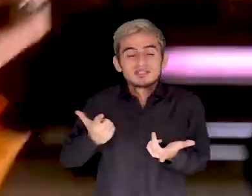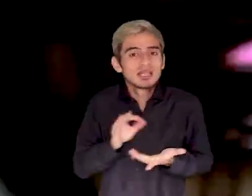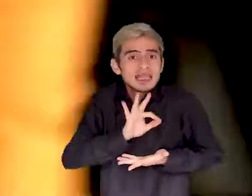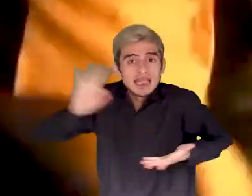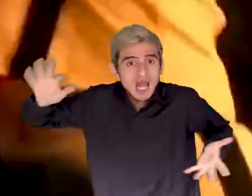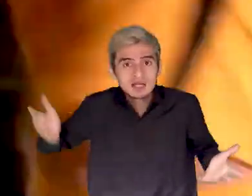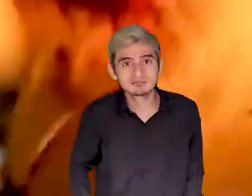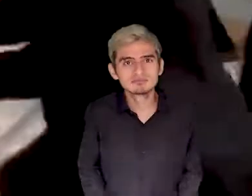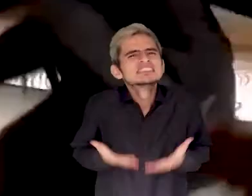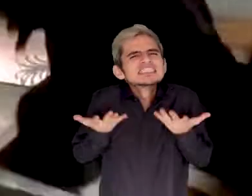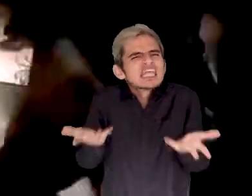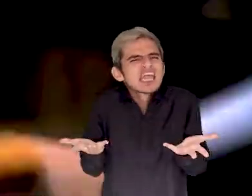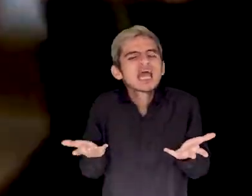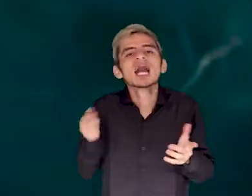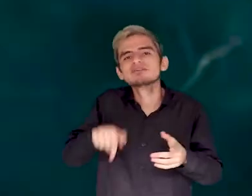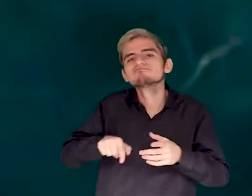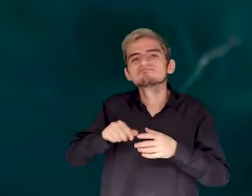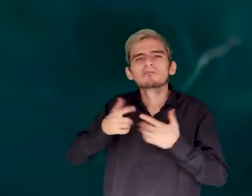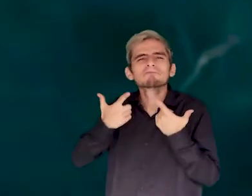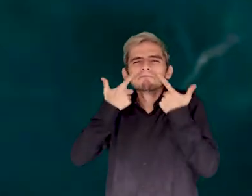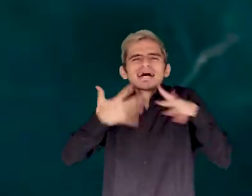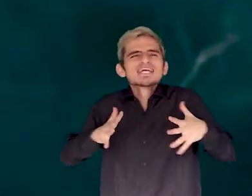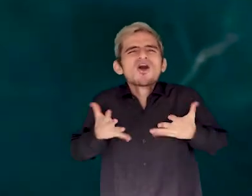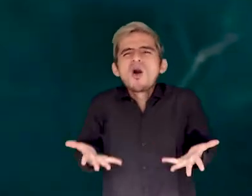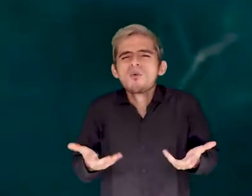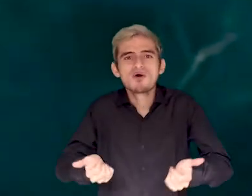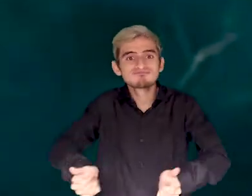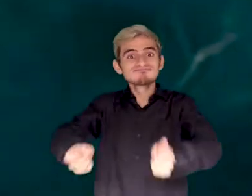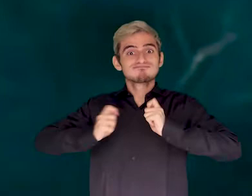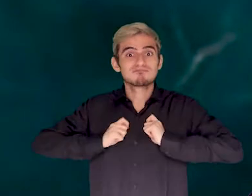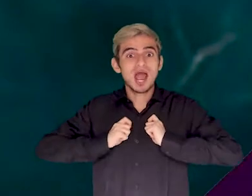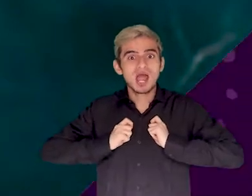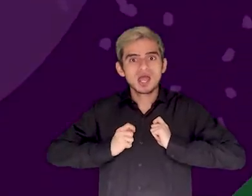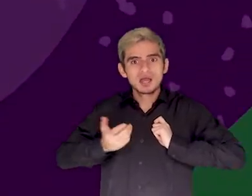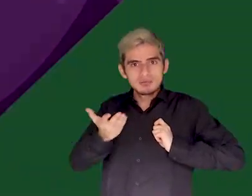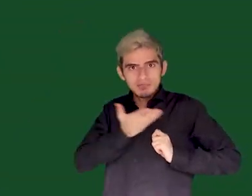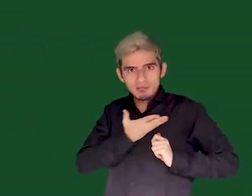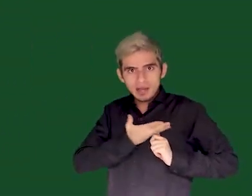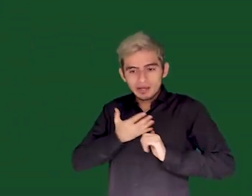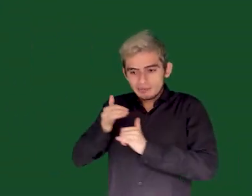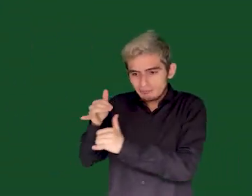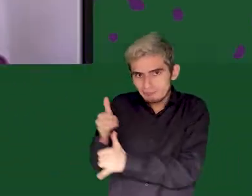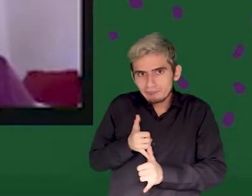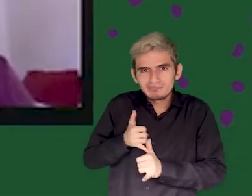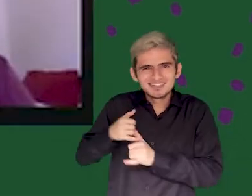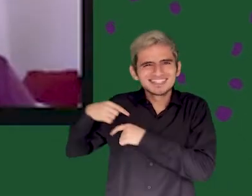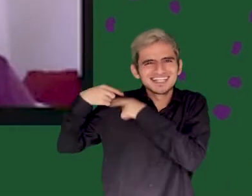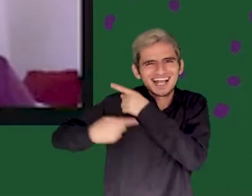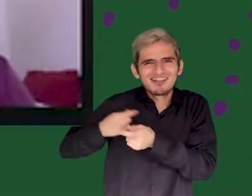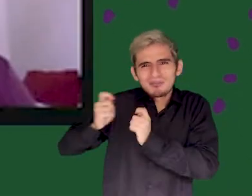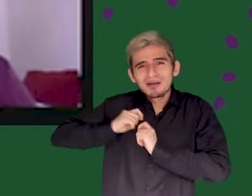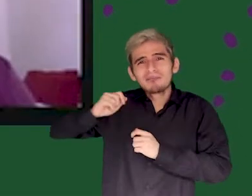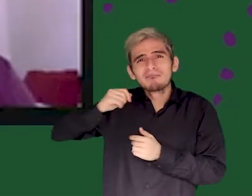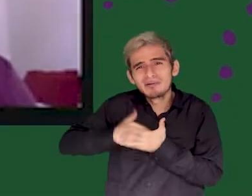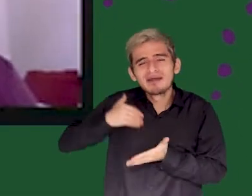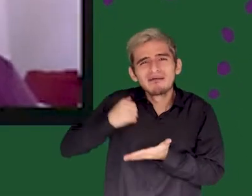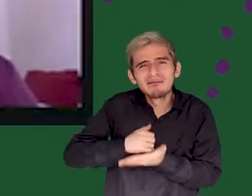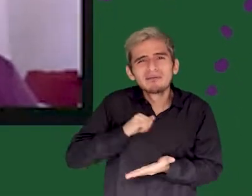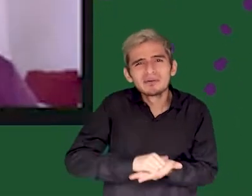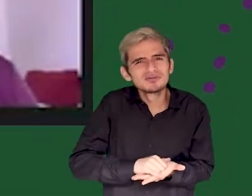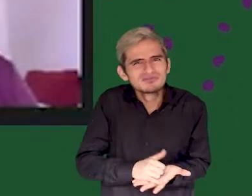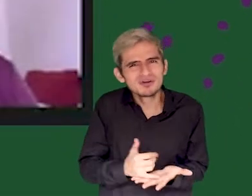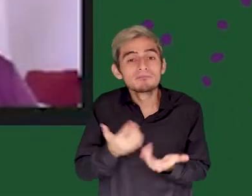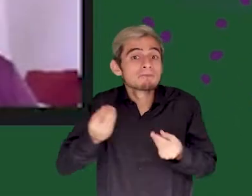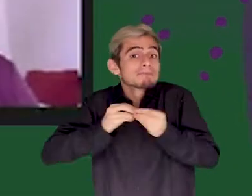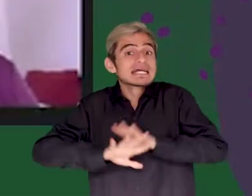libres. Esto, con o sin intención, ha condicionado una estigmatización de la mujer en la sociedad. Hay una cosa que es clarísima,